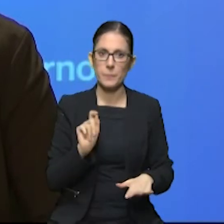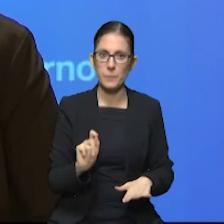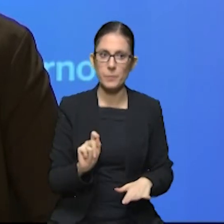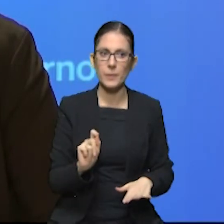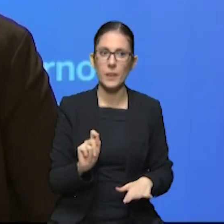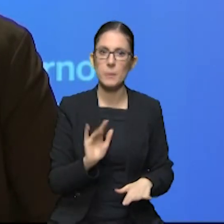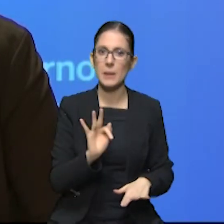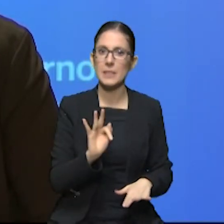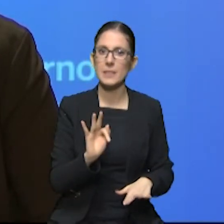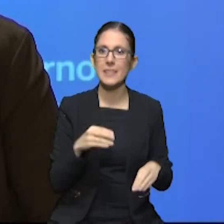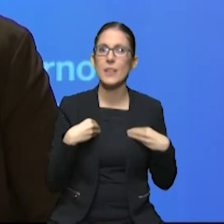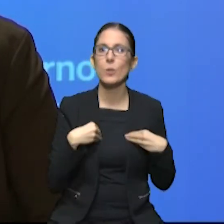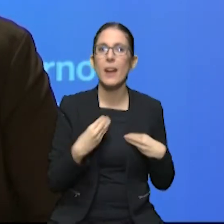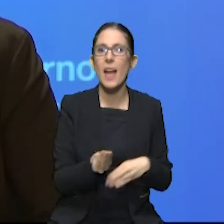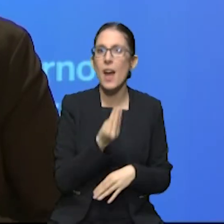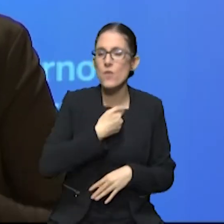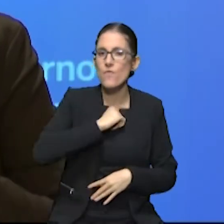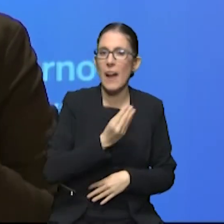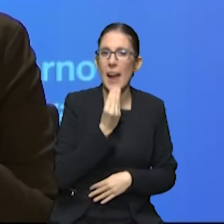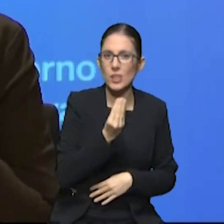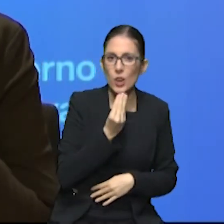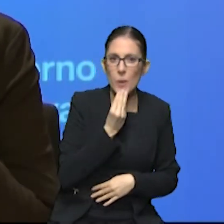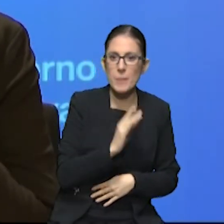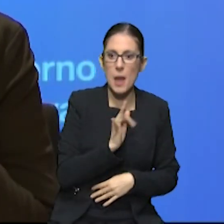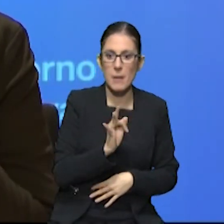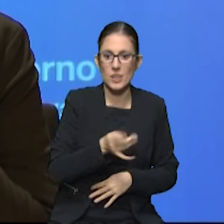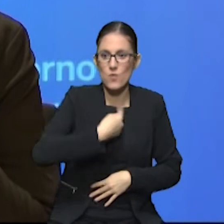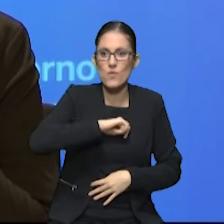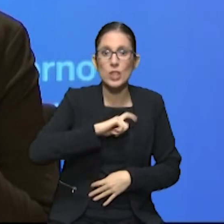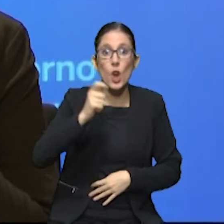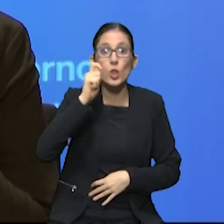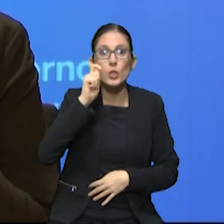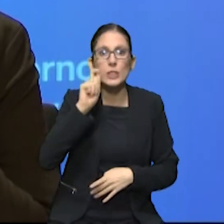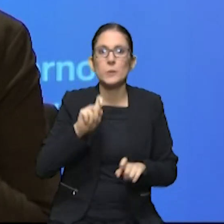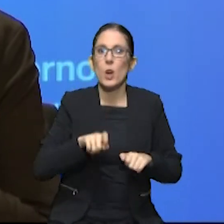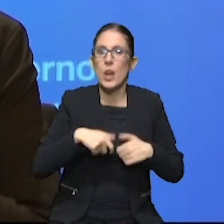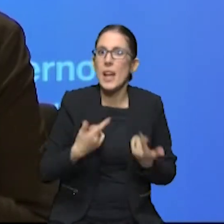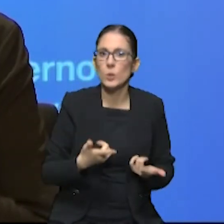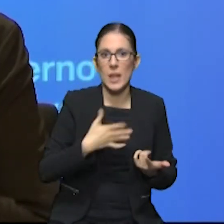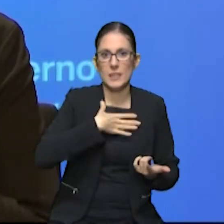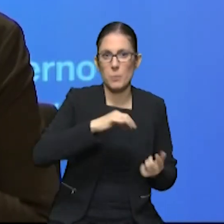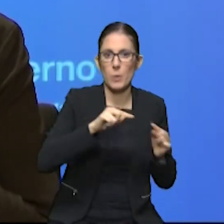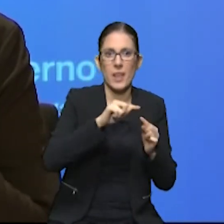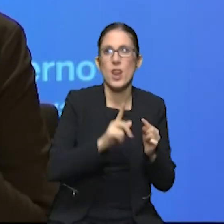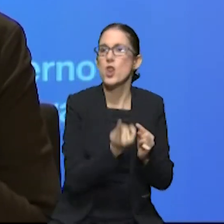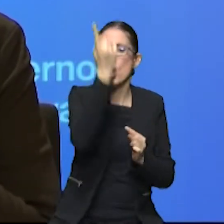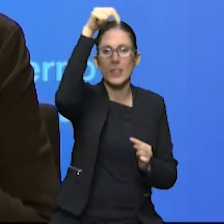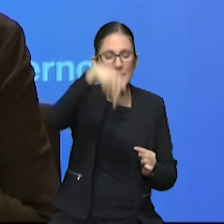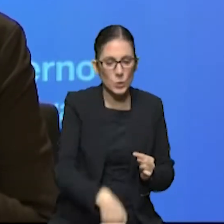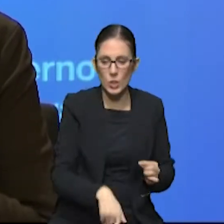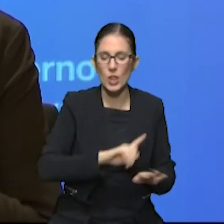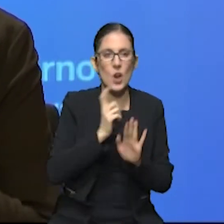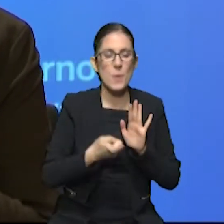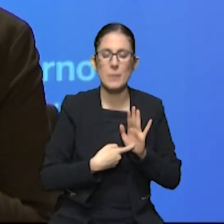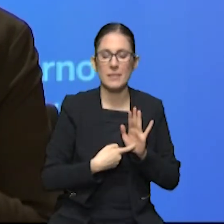y disfrutar de esa gastronomía y del cicloturismo que pensamos que de arriba a abajo, del norte al sur, Navarra tiene